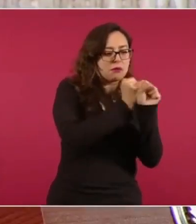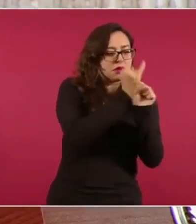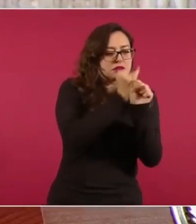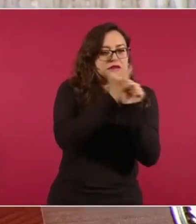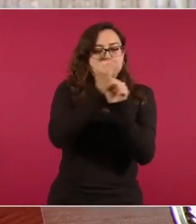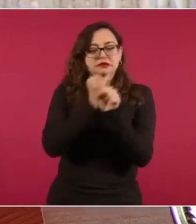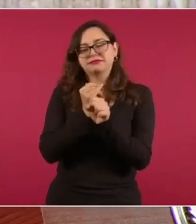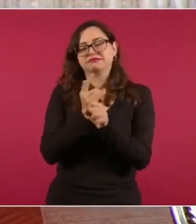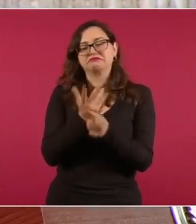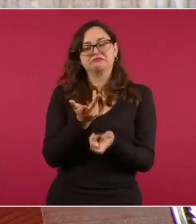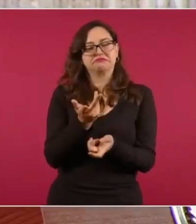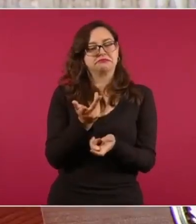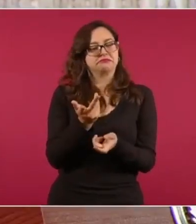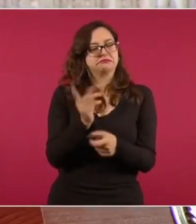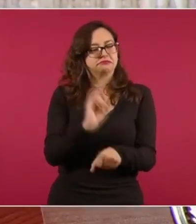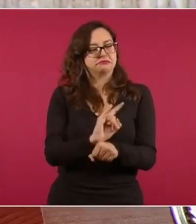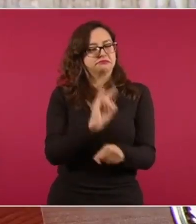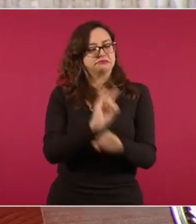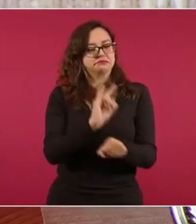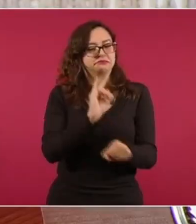o pseudocientíficos,